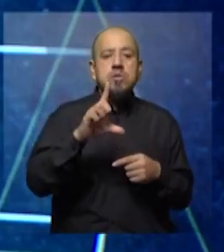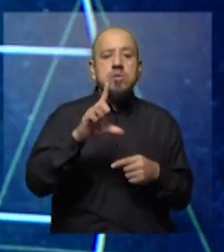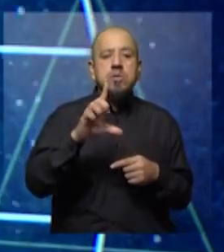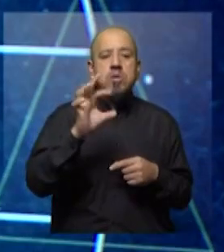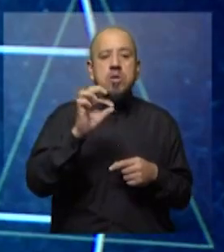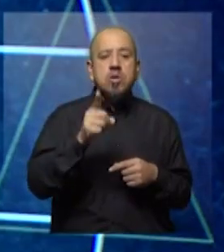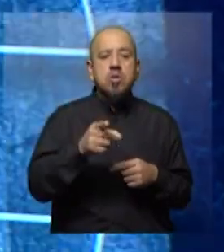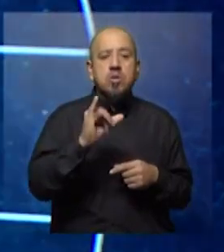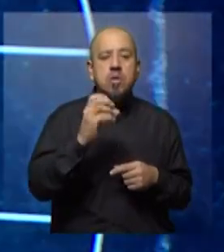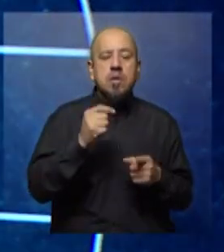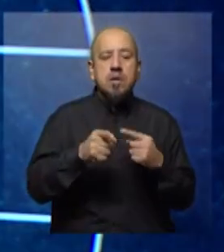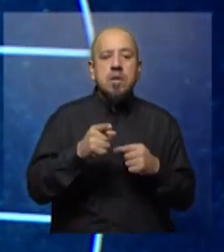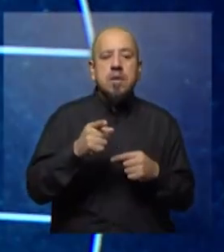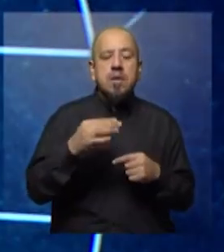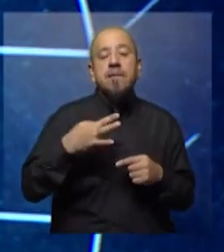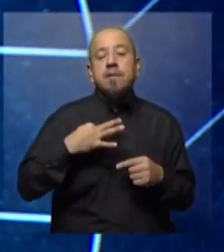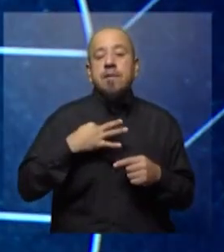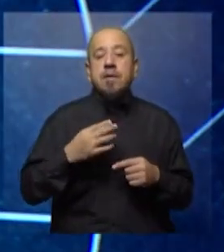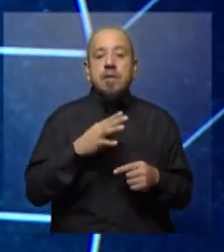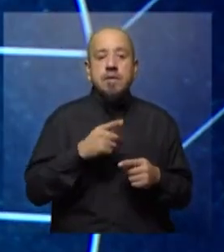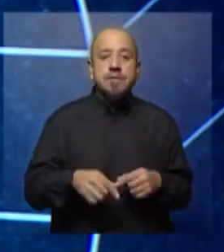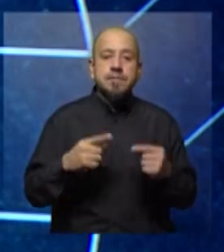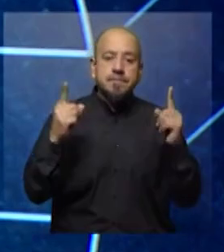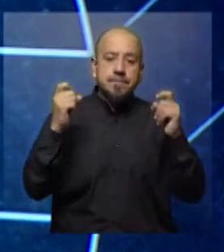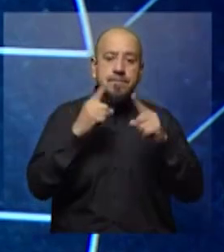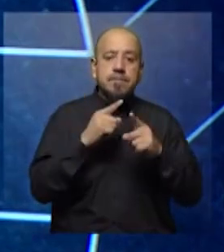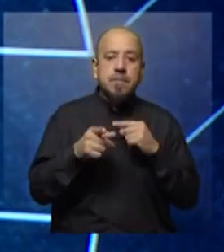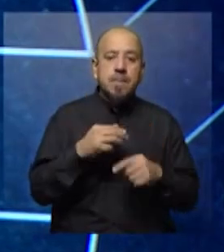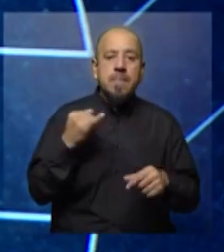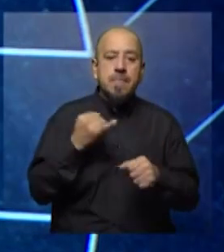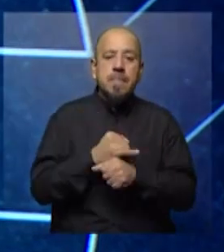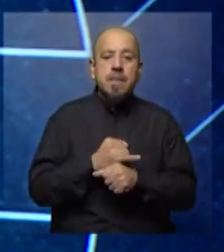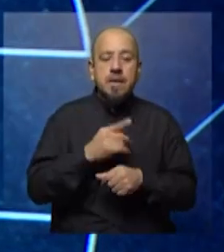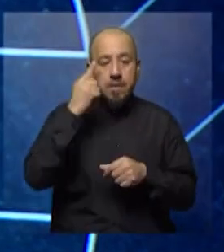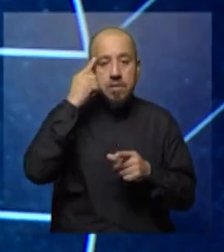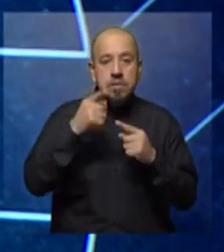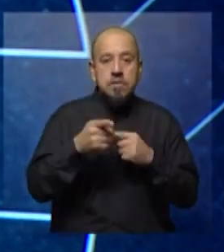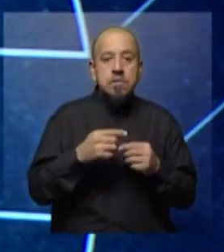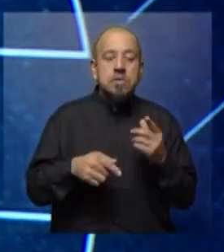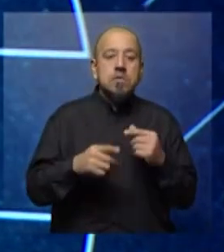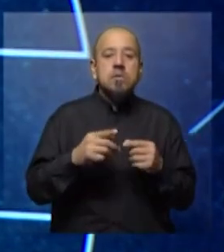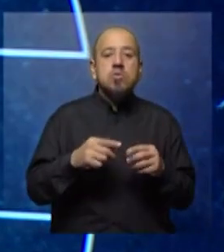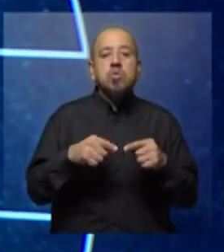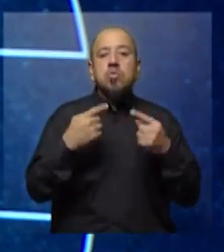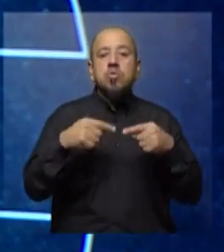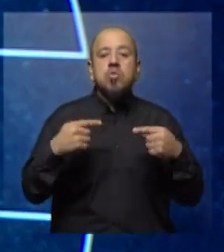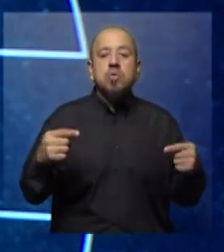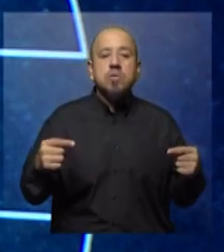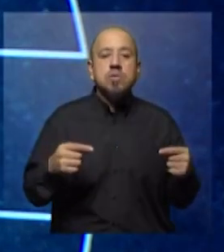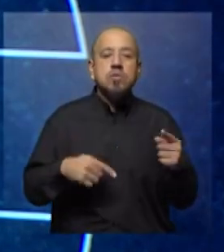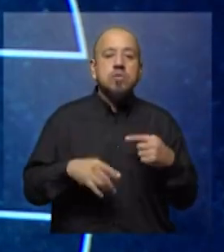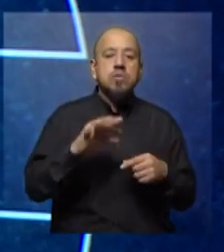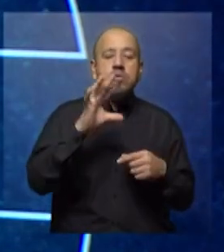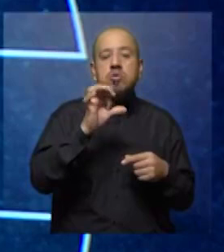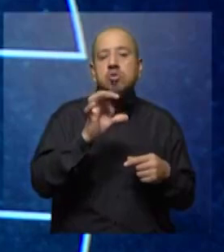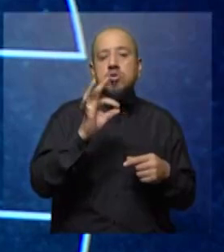Ferreira expone una serie de dificultades o errores en el pensamiento falacias o sofismas